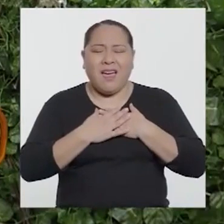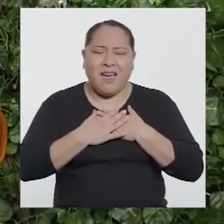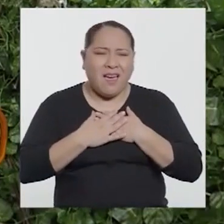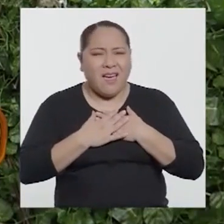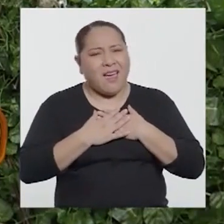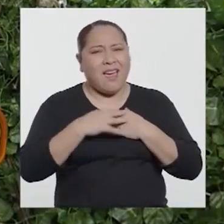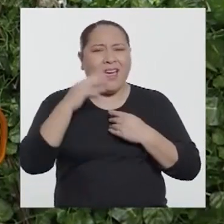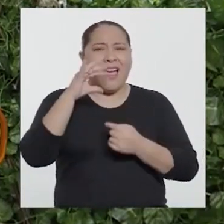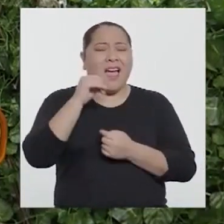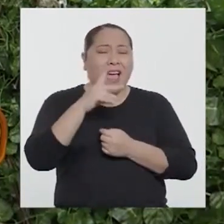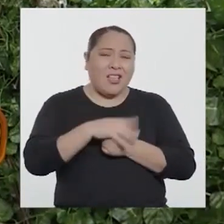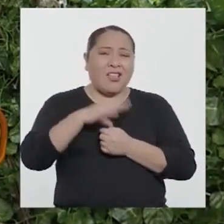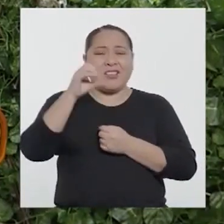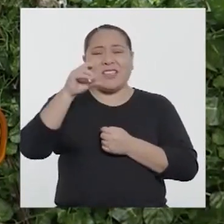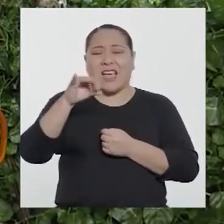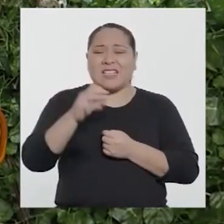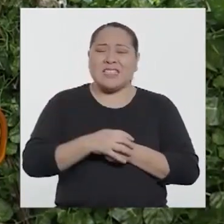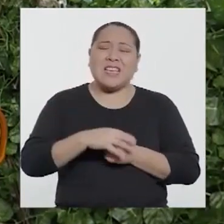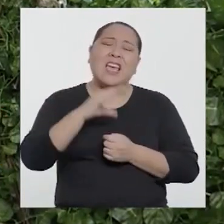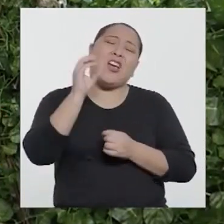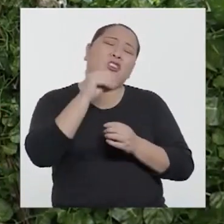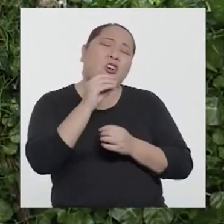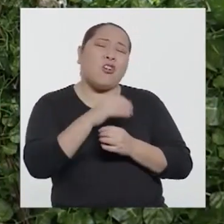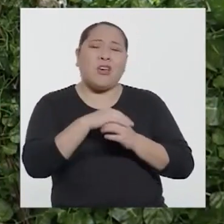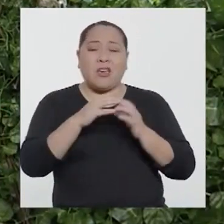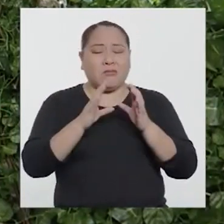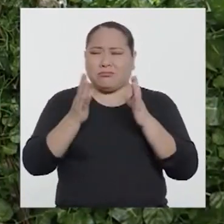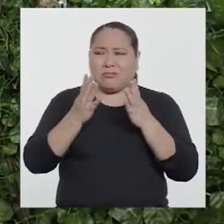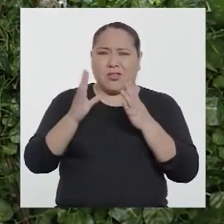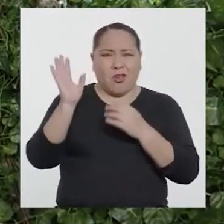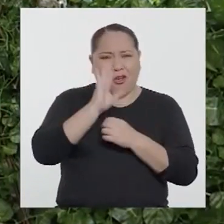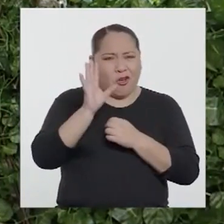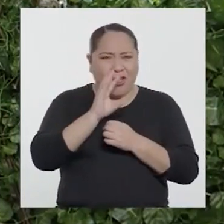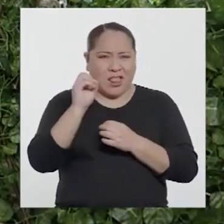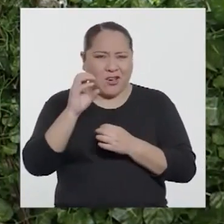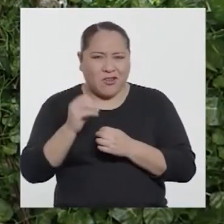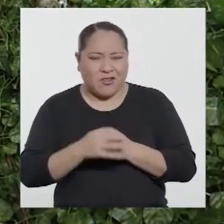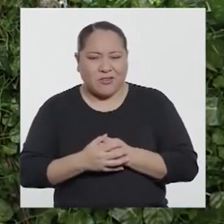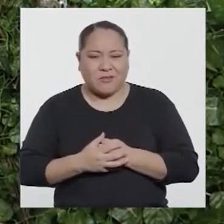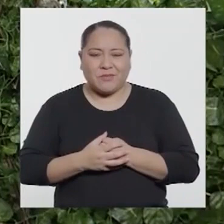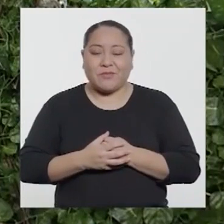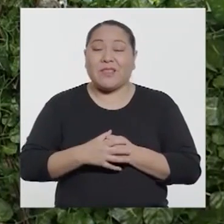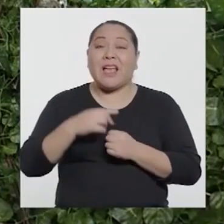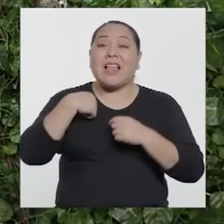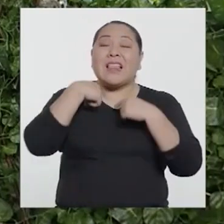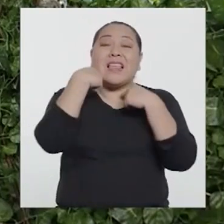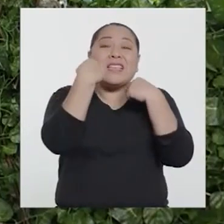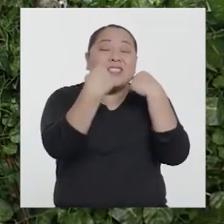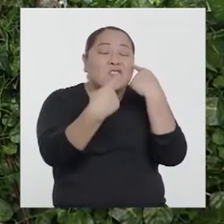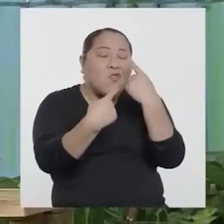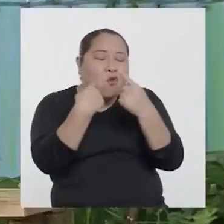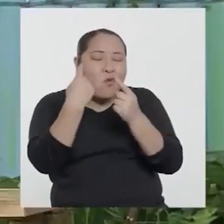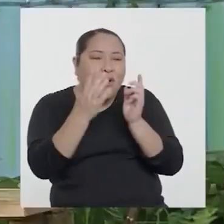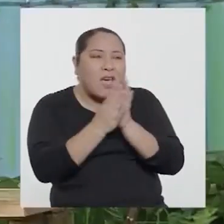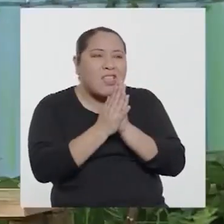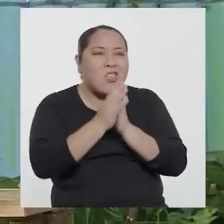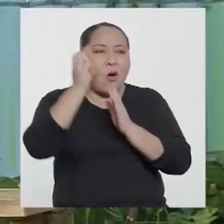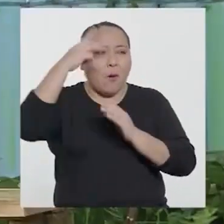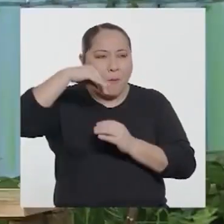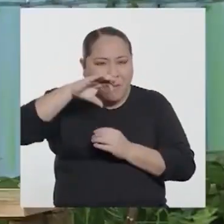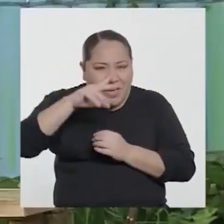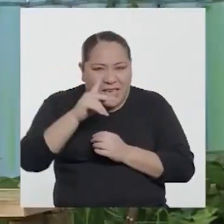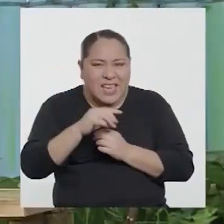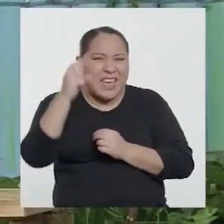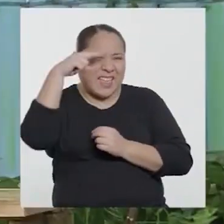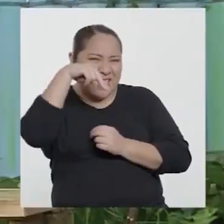¡Aldo! ¡Chechi! ¡Chechi! ¡Coco! ¡Aldo! ¡Aldo! ¡Chechi! ¡Aldo! ¡Hola, Coco! Les cuento, Miki